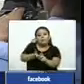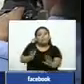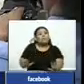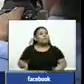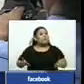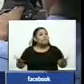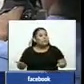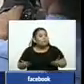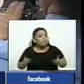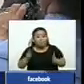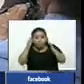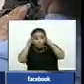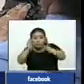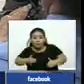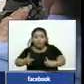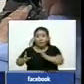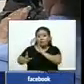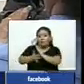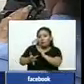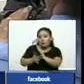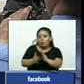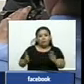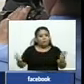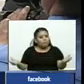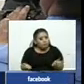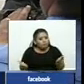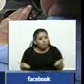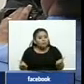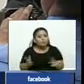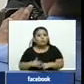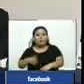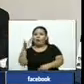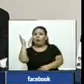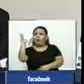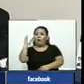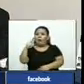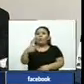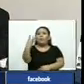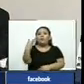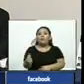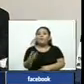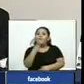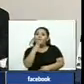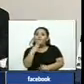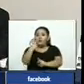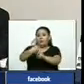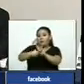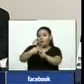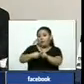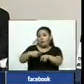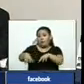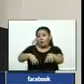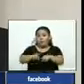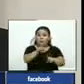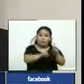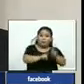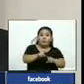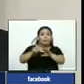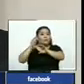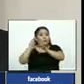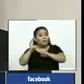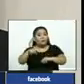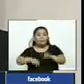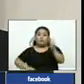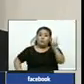desarrollar técnicas de edificación. Las ponencias serán este viernes y sábado en los departamentos de Santa Ana, Sonsonate,